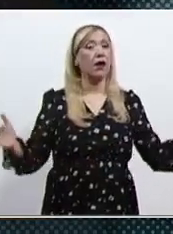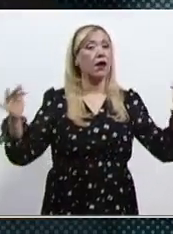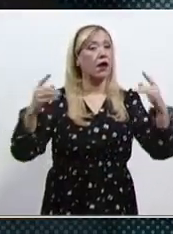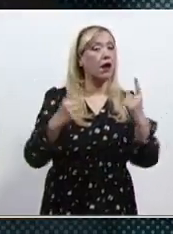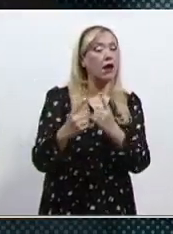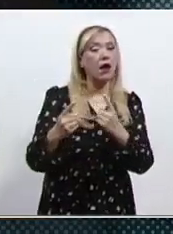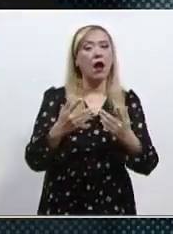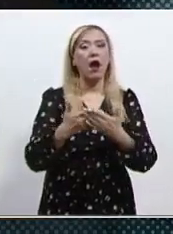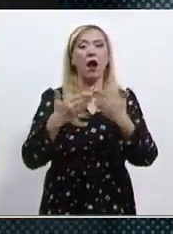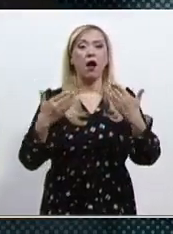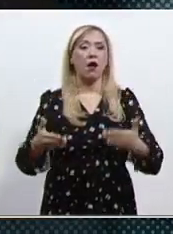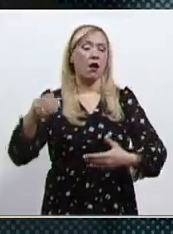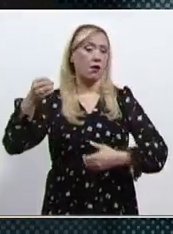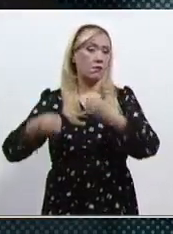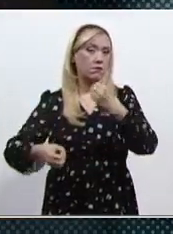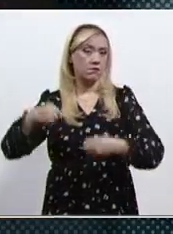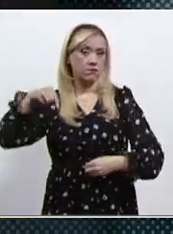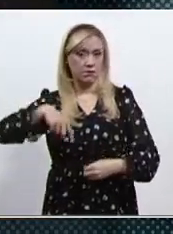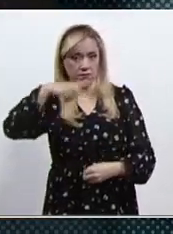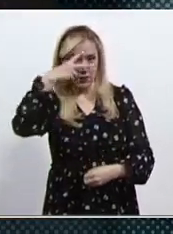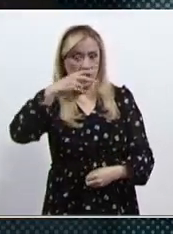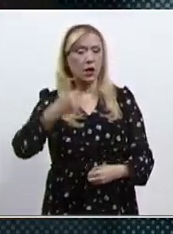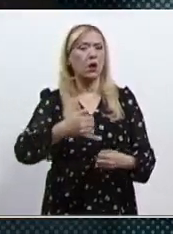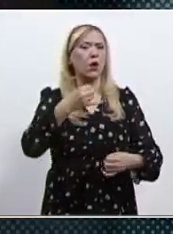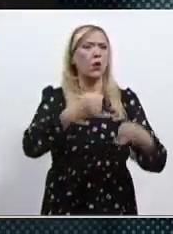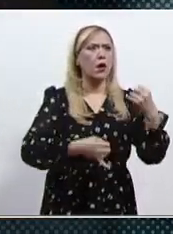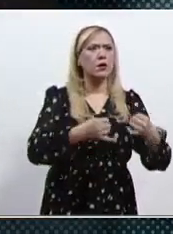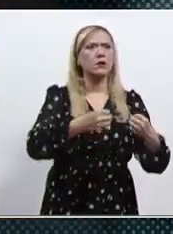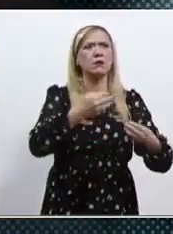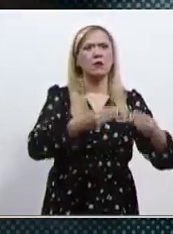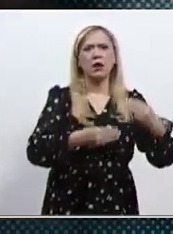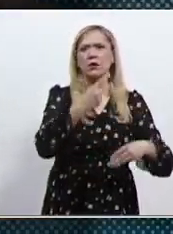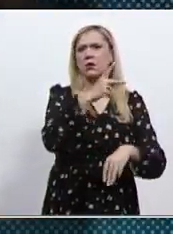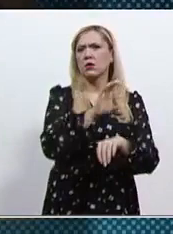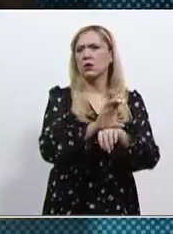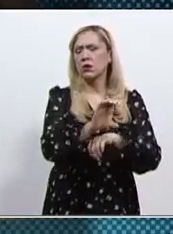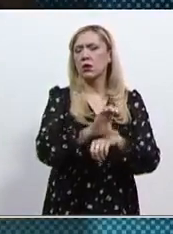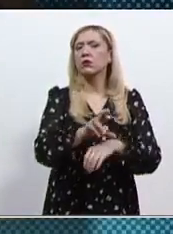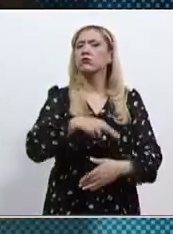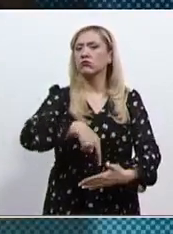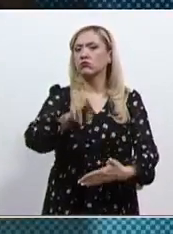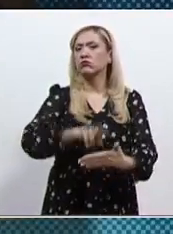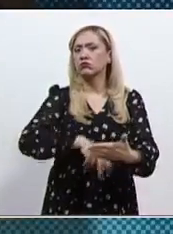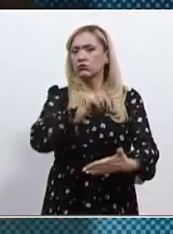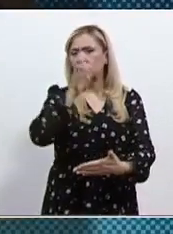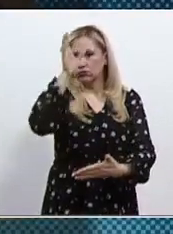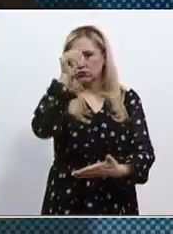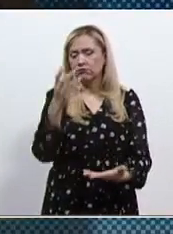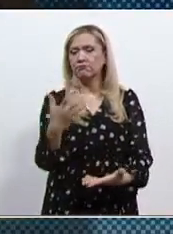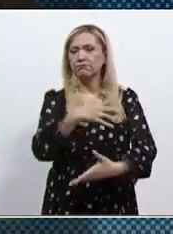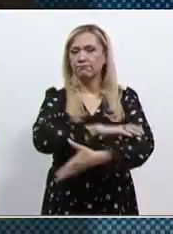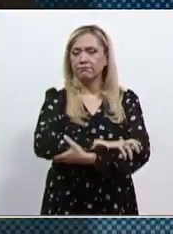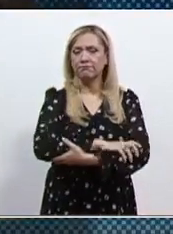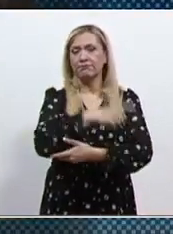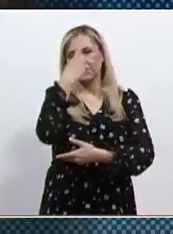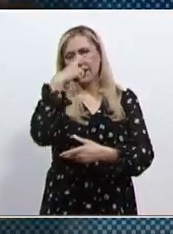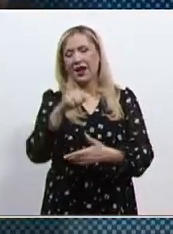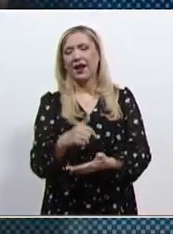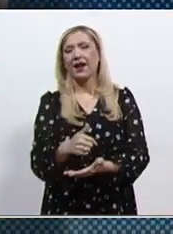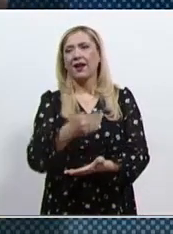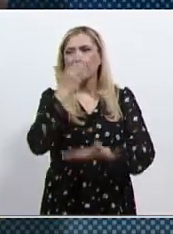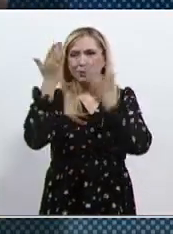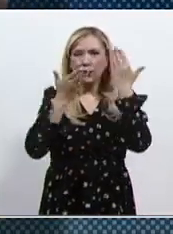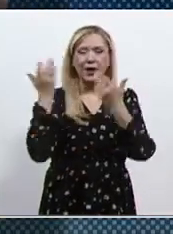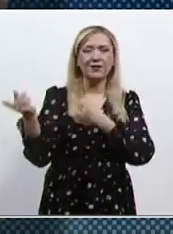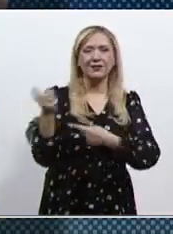judicial del estado y la corporación de jueces y magistrados colombianos firmaron un convenio de colaboración académica y sostuvieron